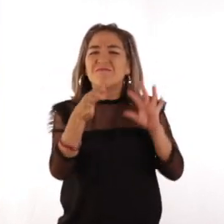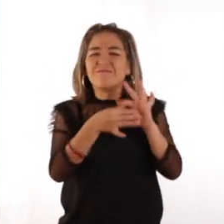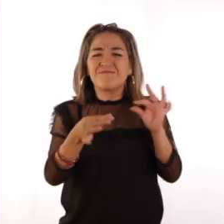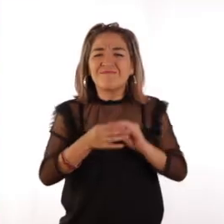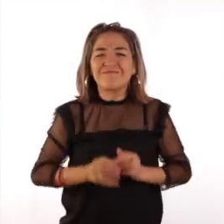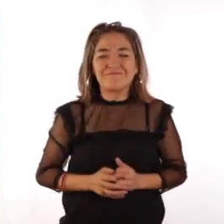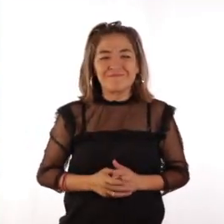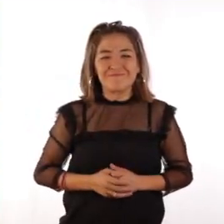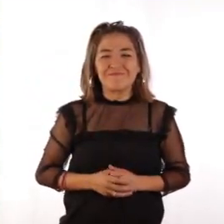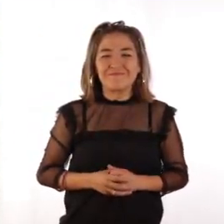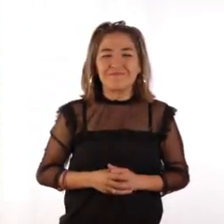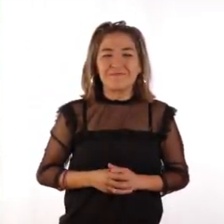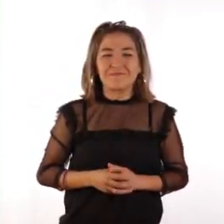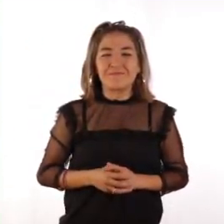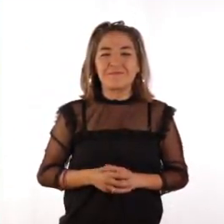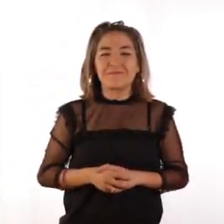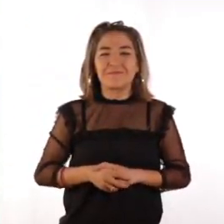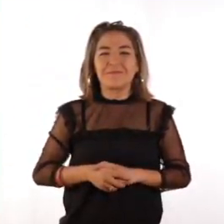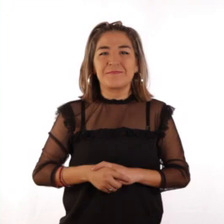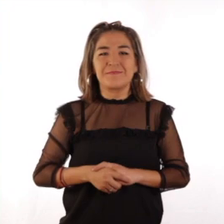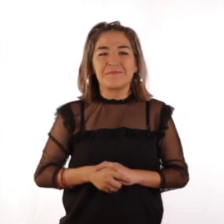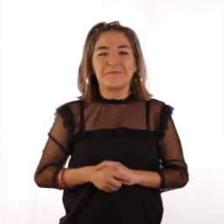hoy a Vidmara?